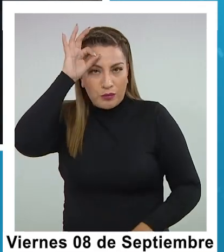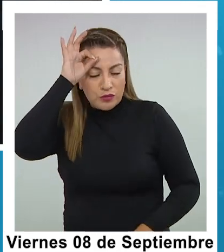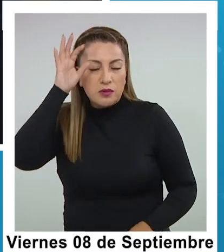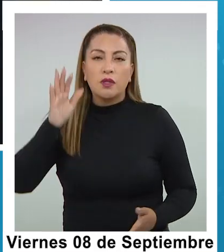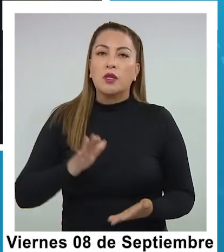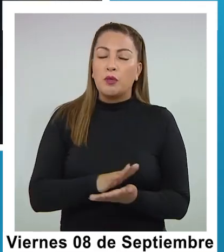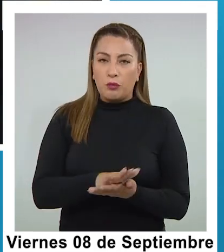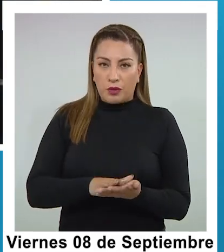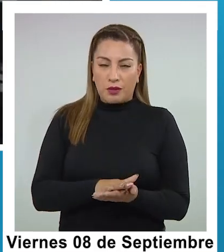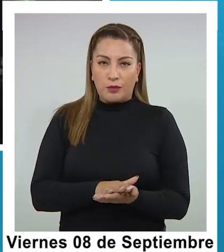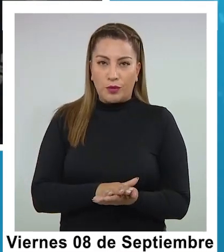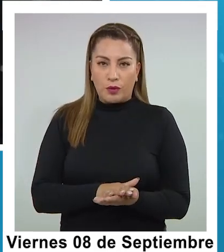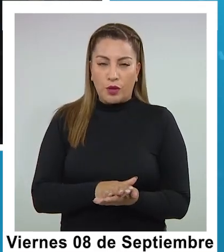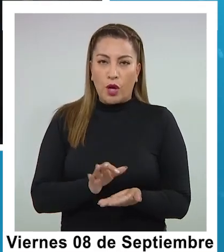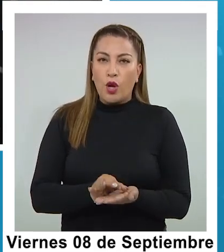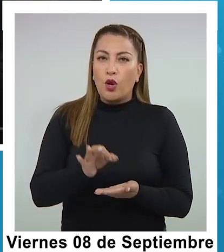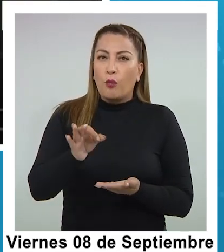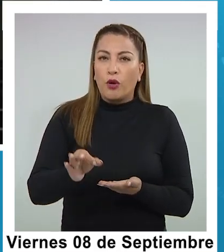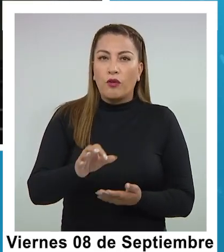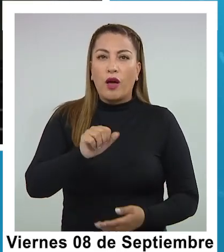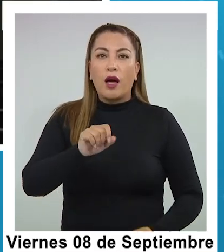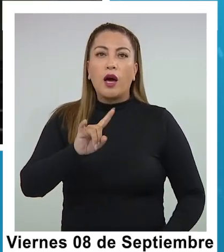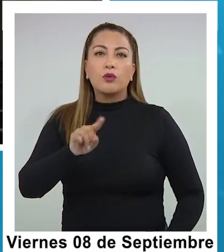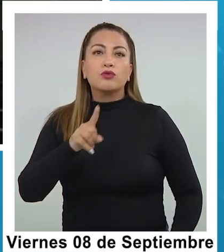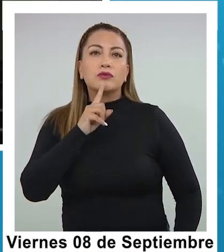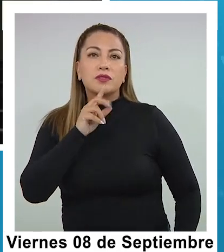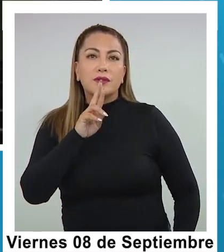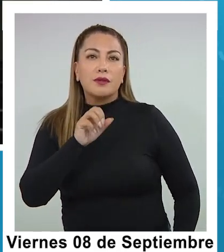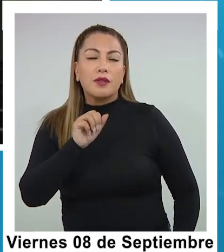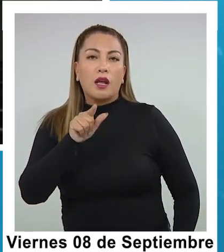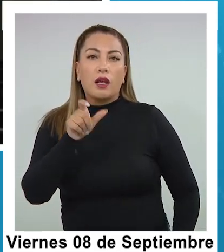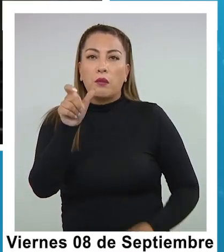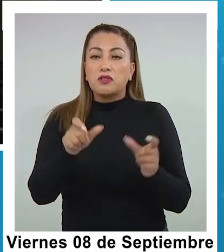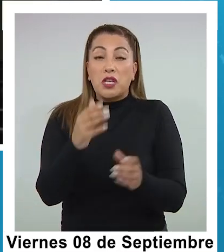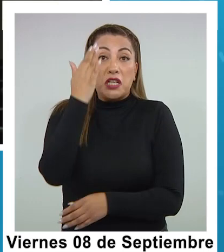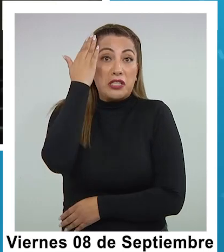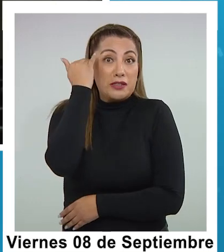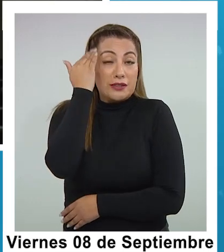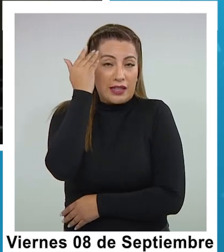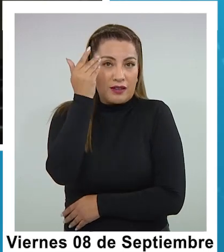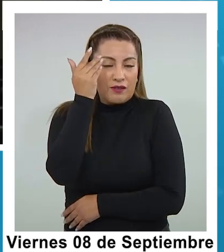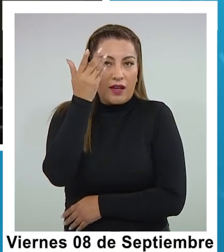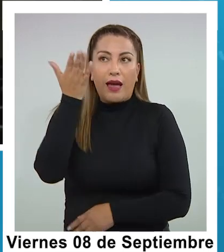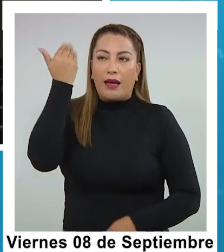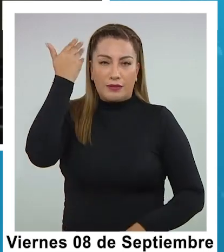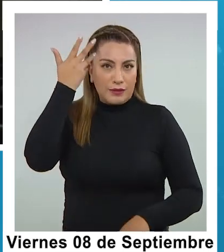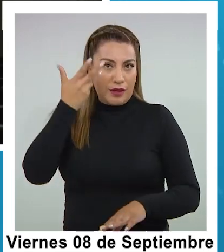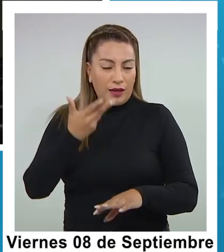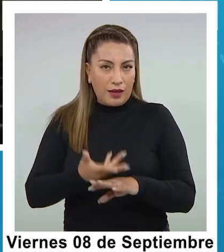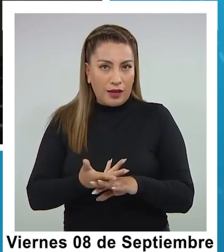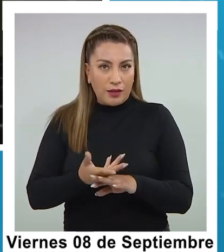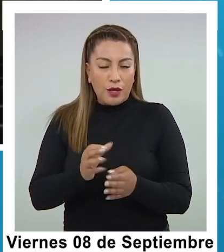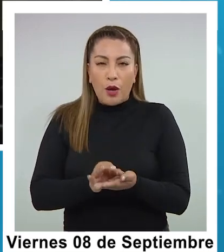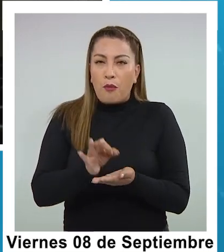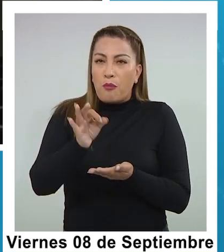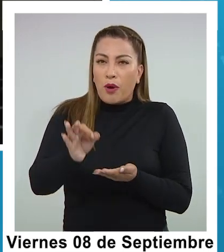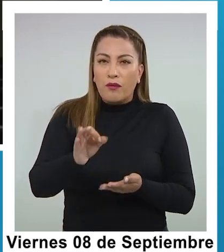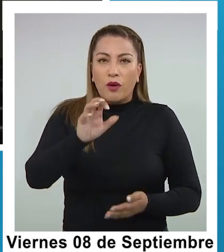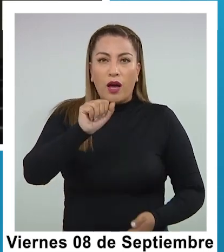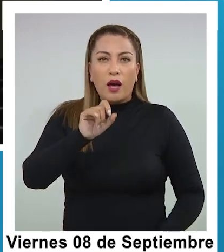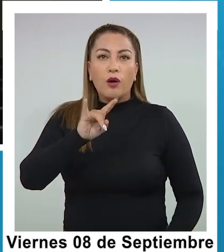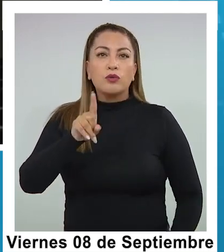mismo con el genocidio de los pueblos australes. La gente a lo mejor no tiene idea, pero existían los pueblos australes,